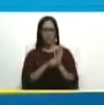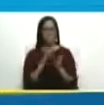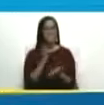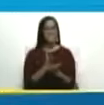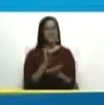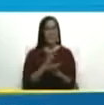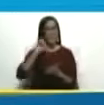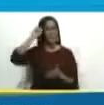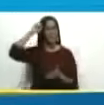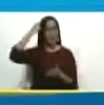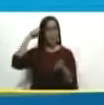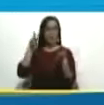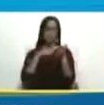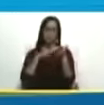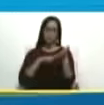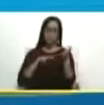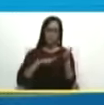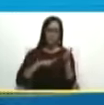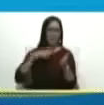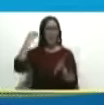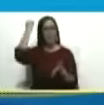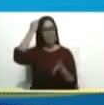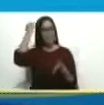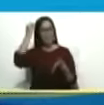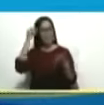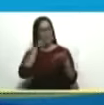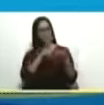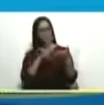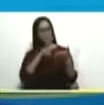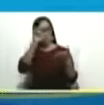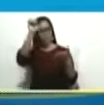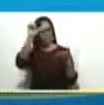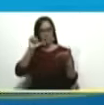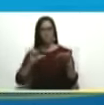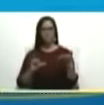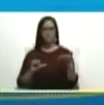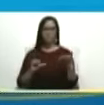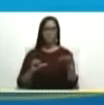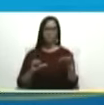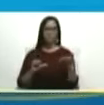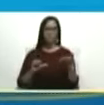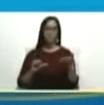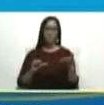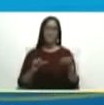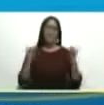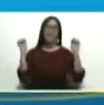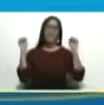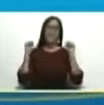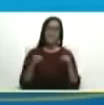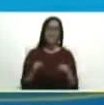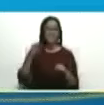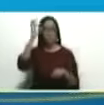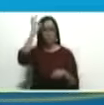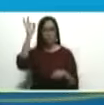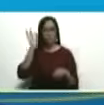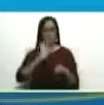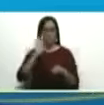recordarlo, repasarlo, repensarlo. Y en este Consejo Federal de Gobierno